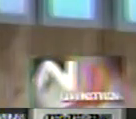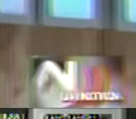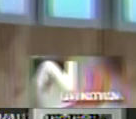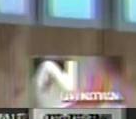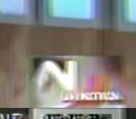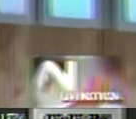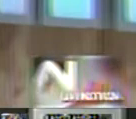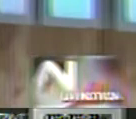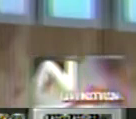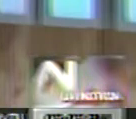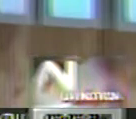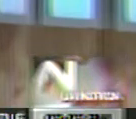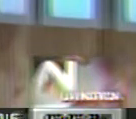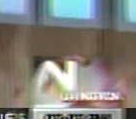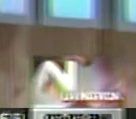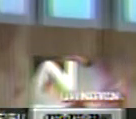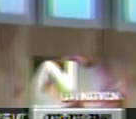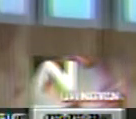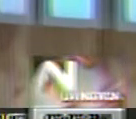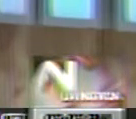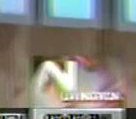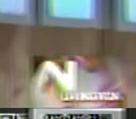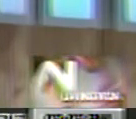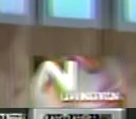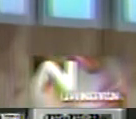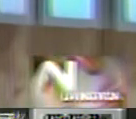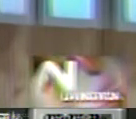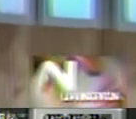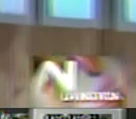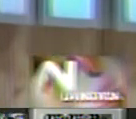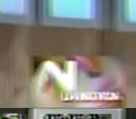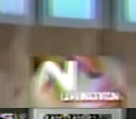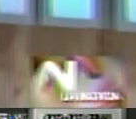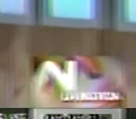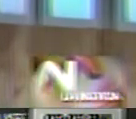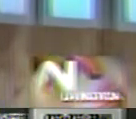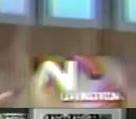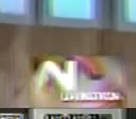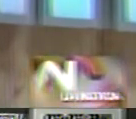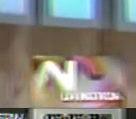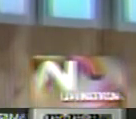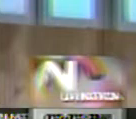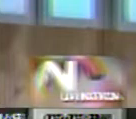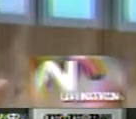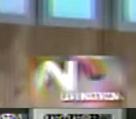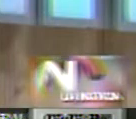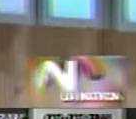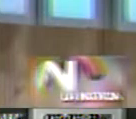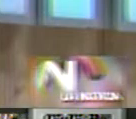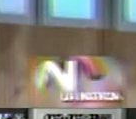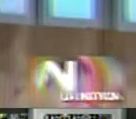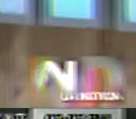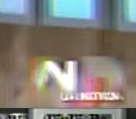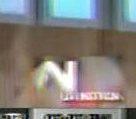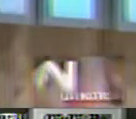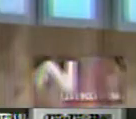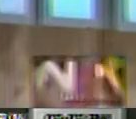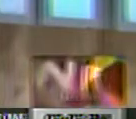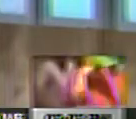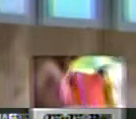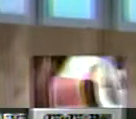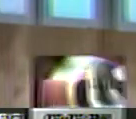estaremos abordando en una próxima oportunidad. ¿Qué representa la investidura de Donald Trump como presidente de Estados Unidos? Quedamos pendientes,